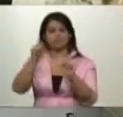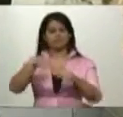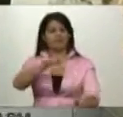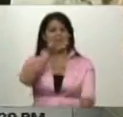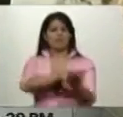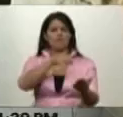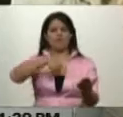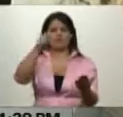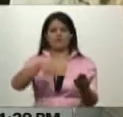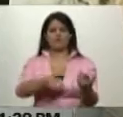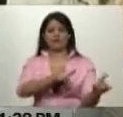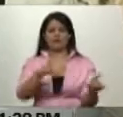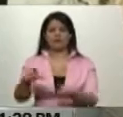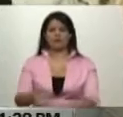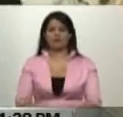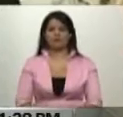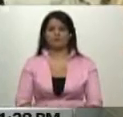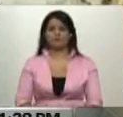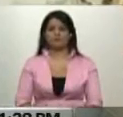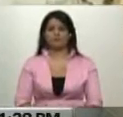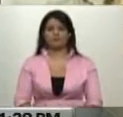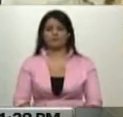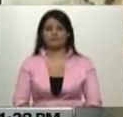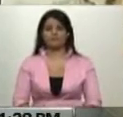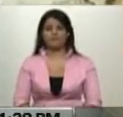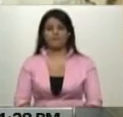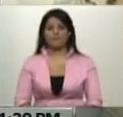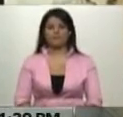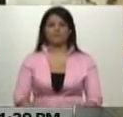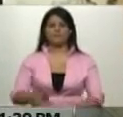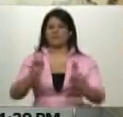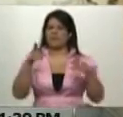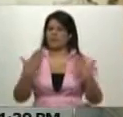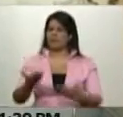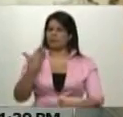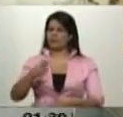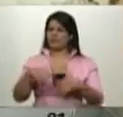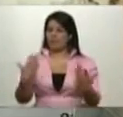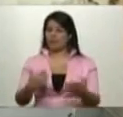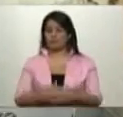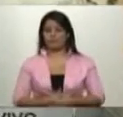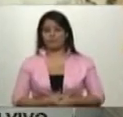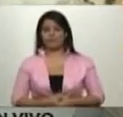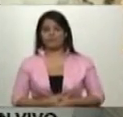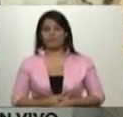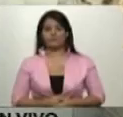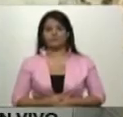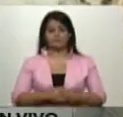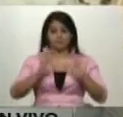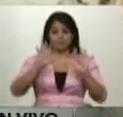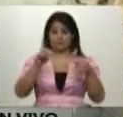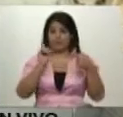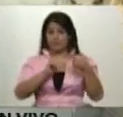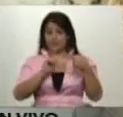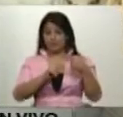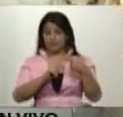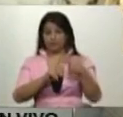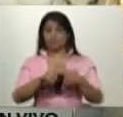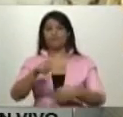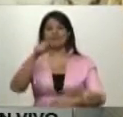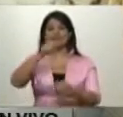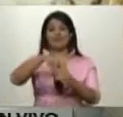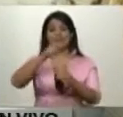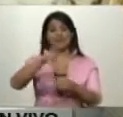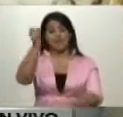la firmó. Y los aspectos, digamos, más beneficiosos. Se hace especial énfasis en la valoración de la semilla